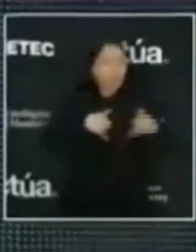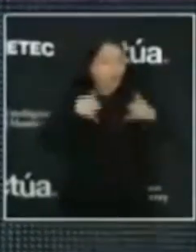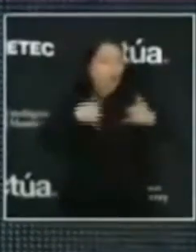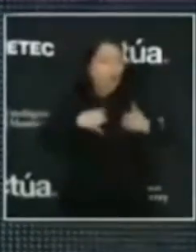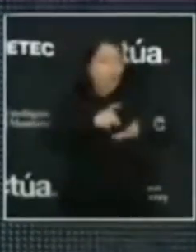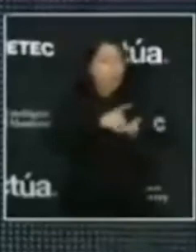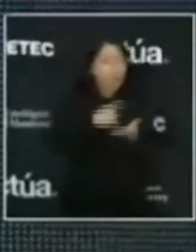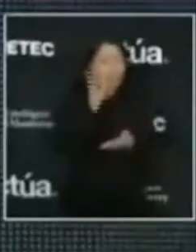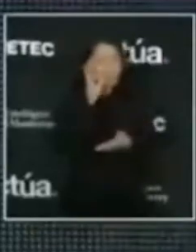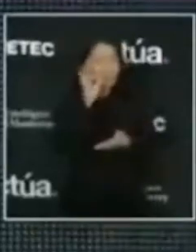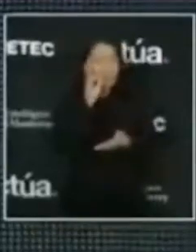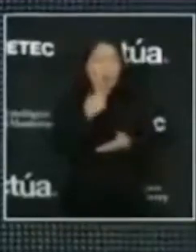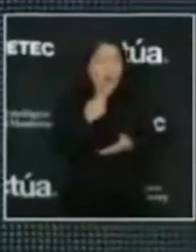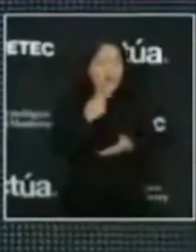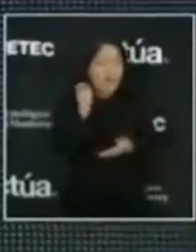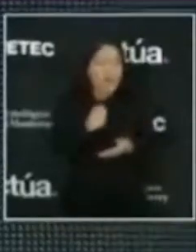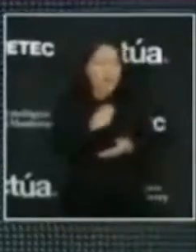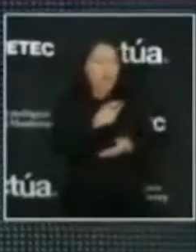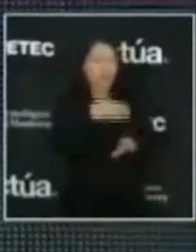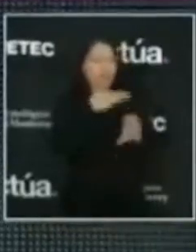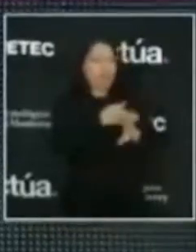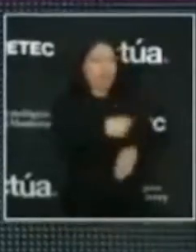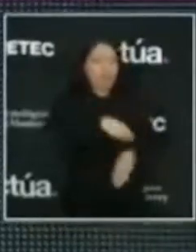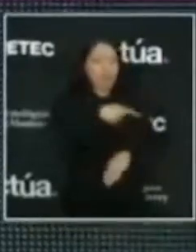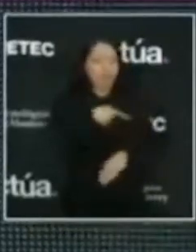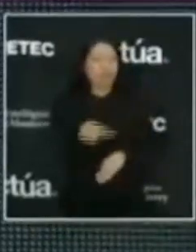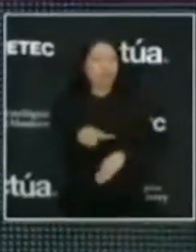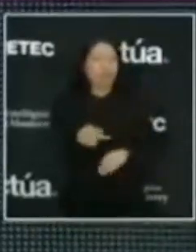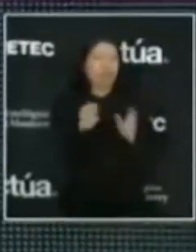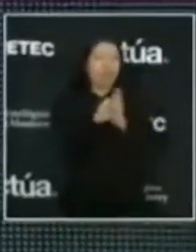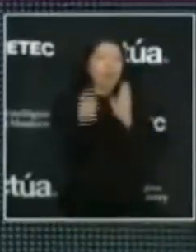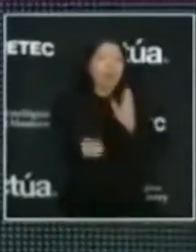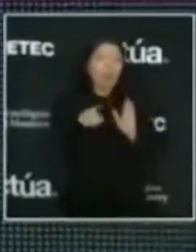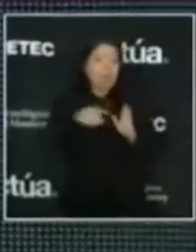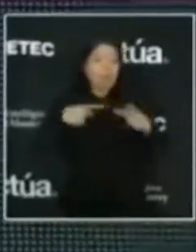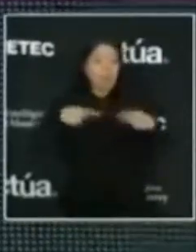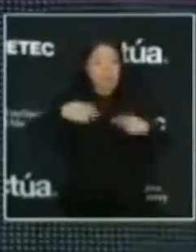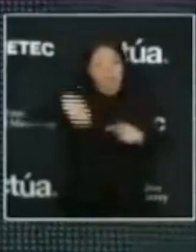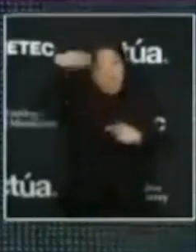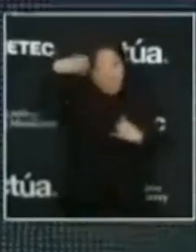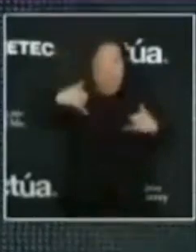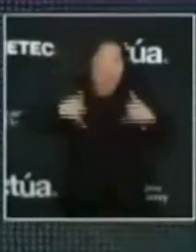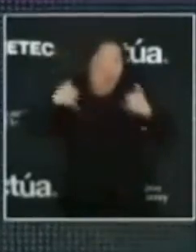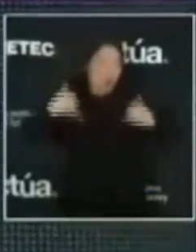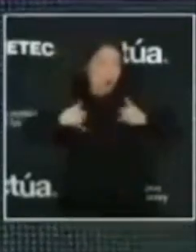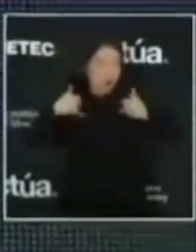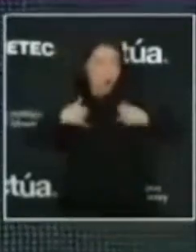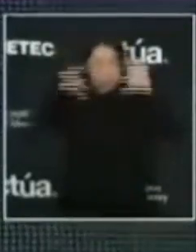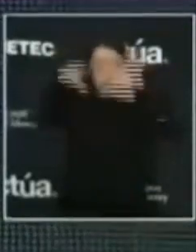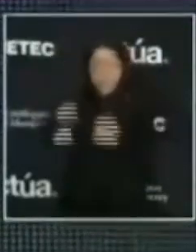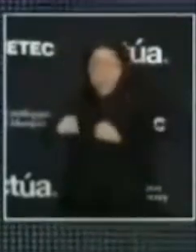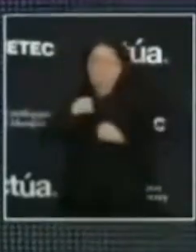criminalizando es la pobreza. No van a detener ni a un adulto ni a un joven en un restaurante o en un bar de San